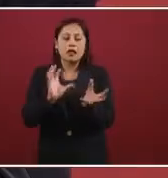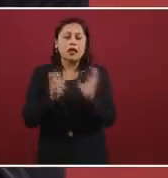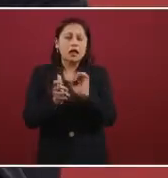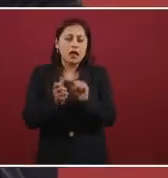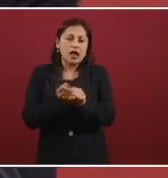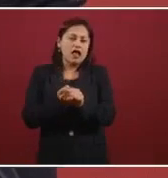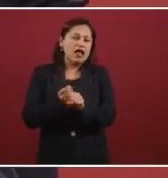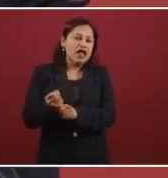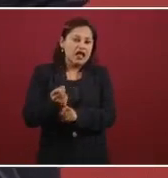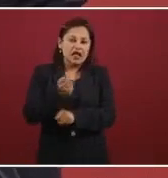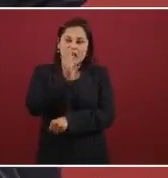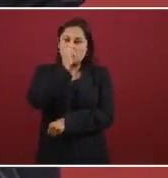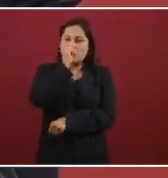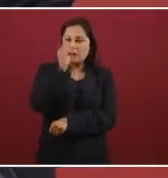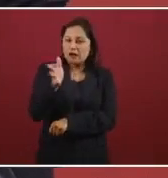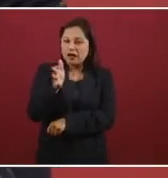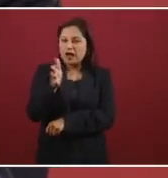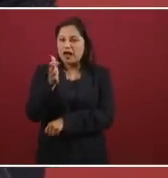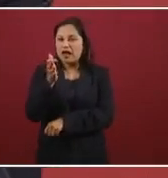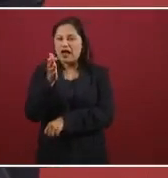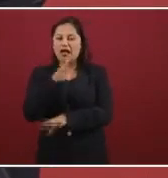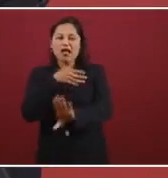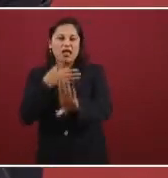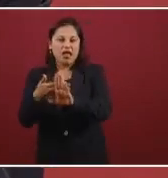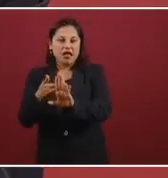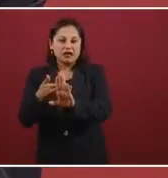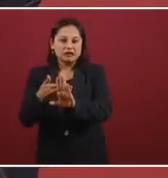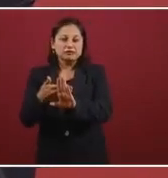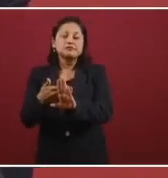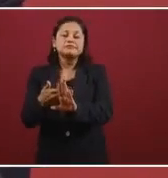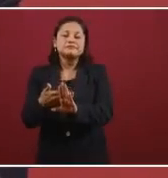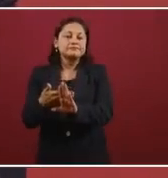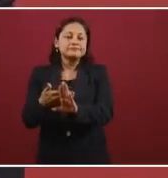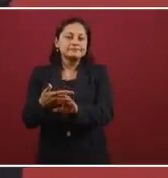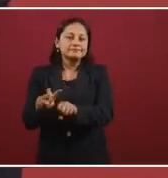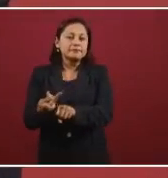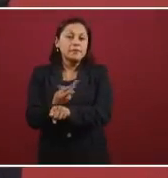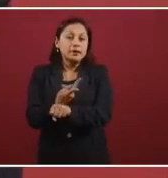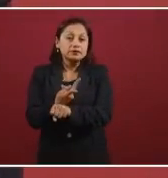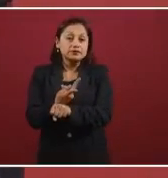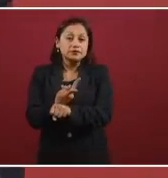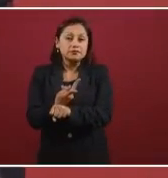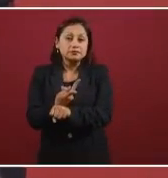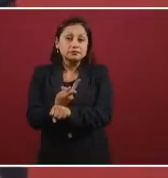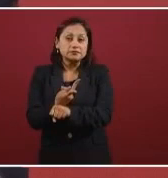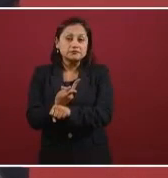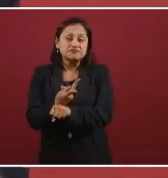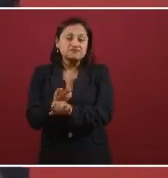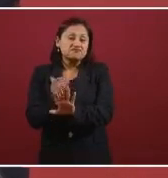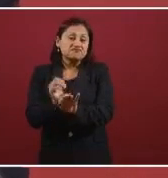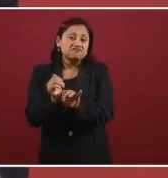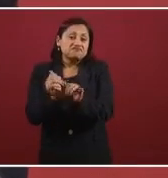con agresiones, pues entonces nos empantanamos,